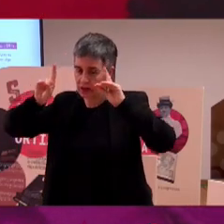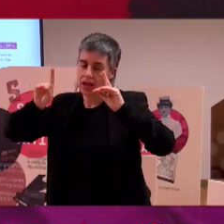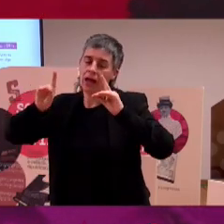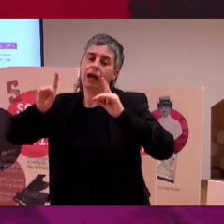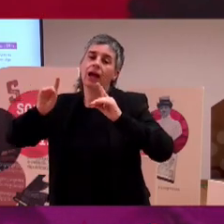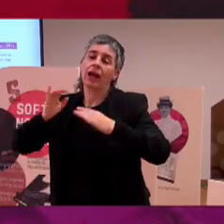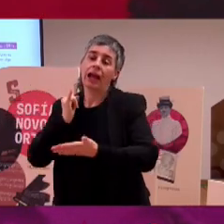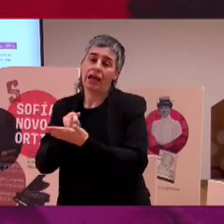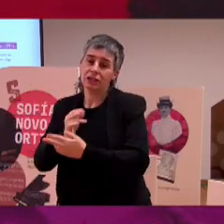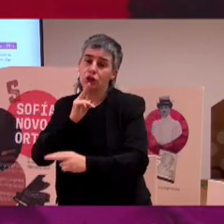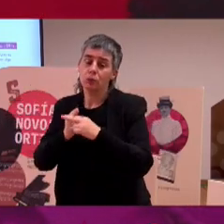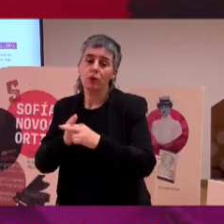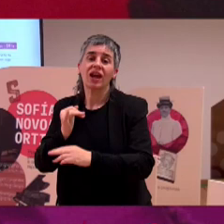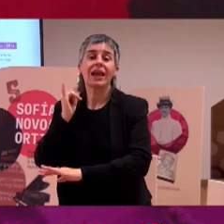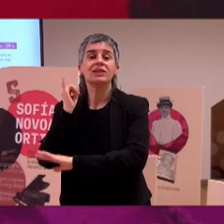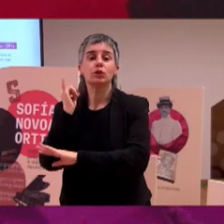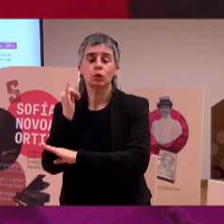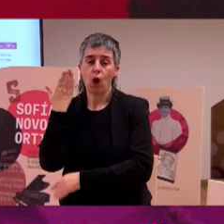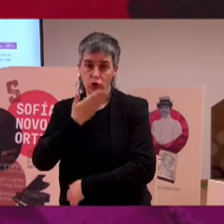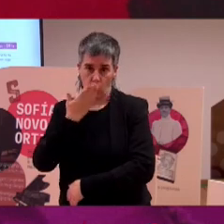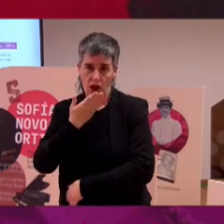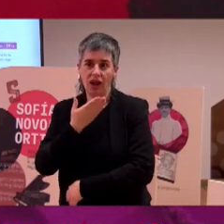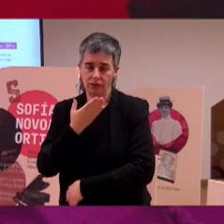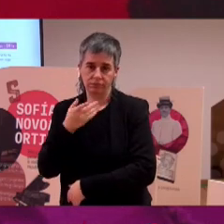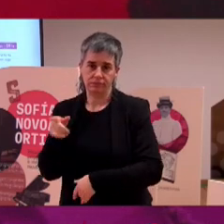era, había que facelo. E